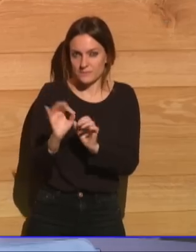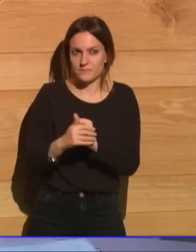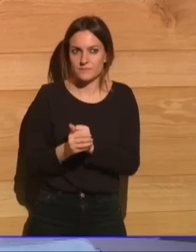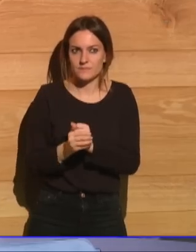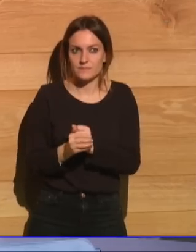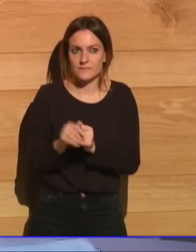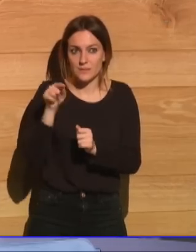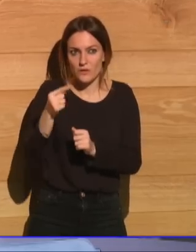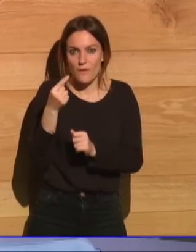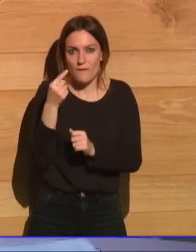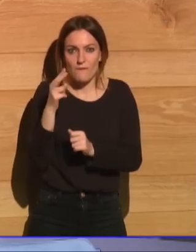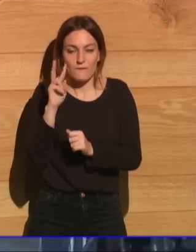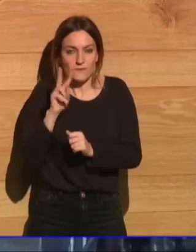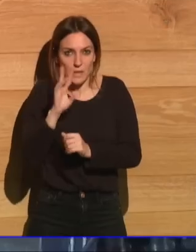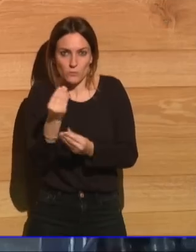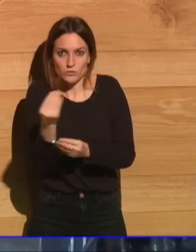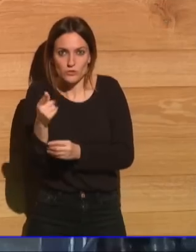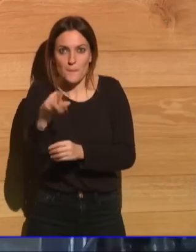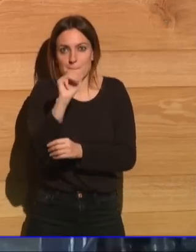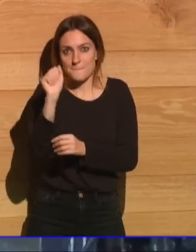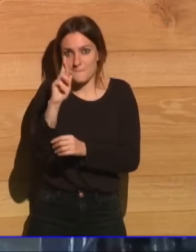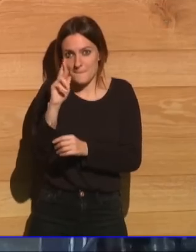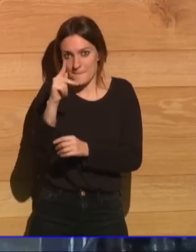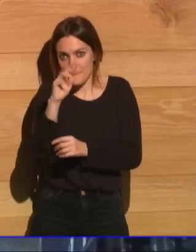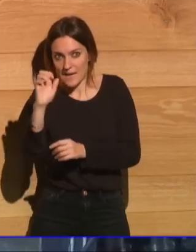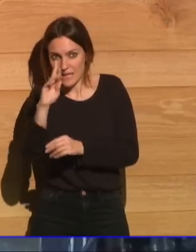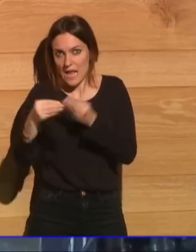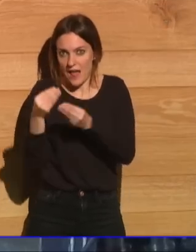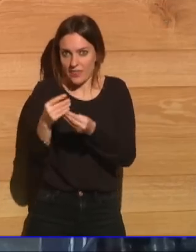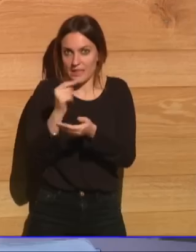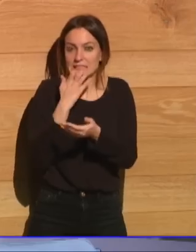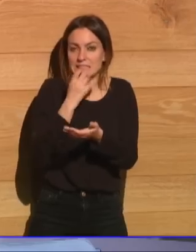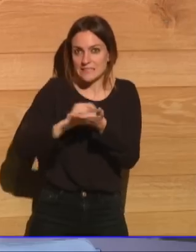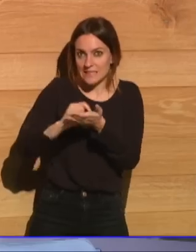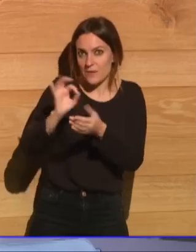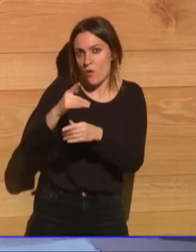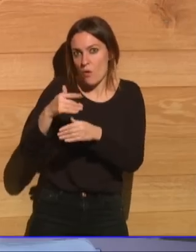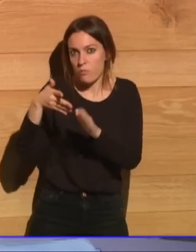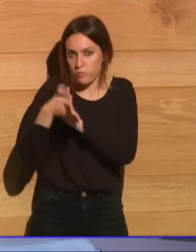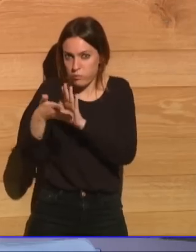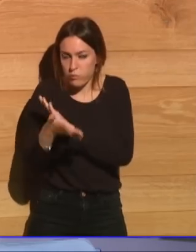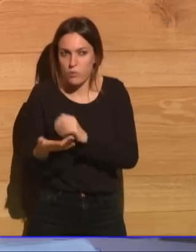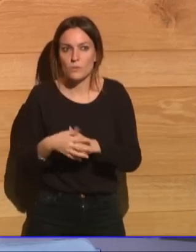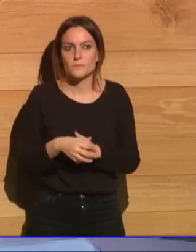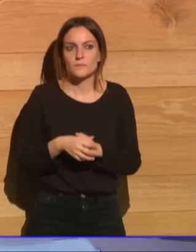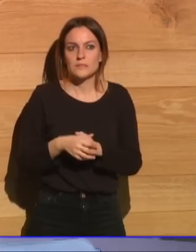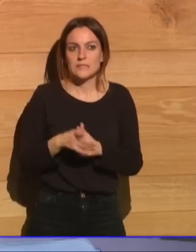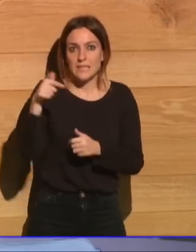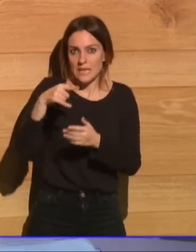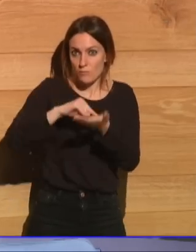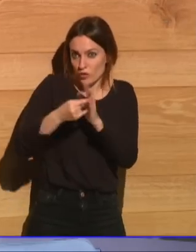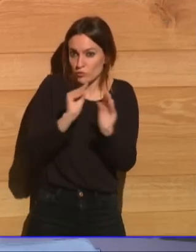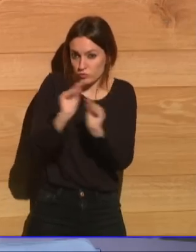lo que se ve mucho que hace Parker cuando escribe y cuando no escribe. Es decir, cuando no escribe pero desarrolla, porque él elige sus proyectos y